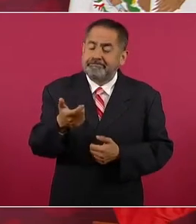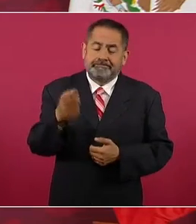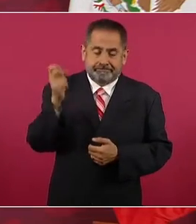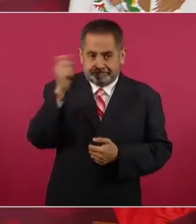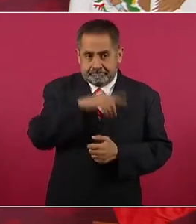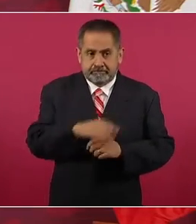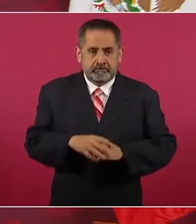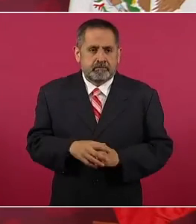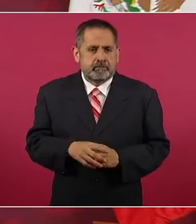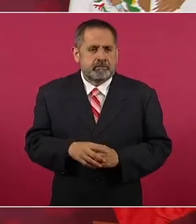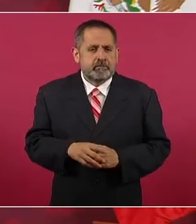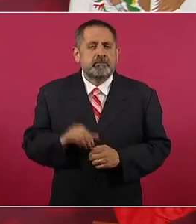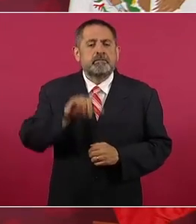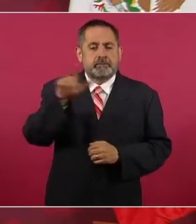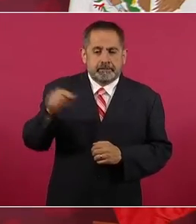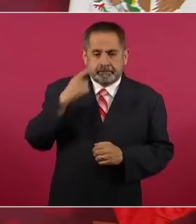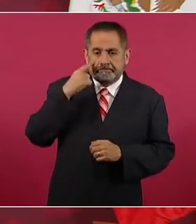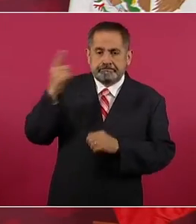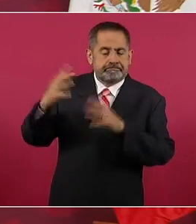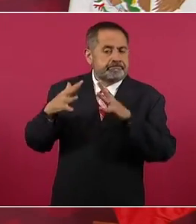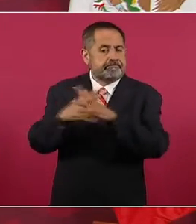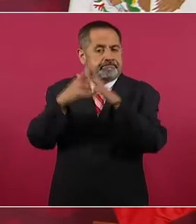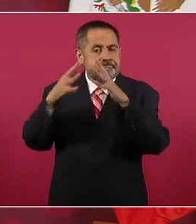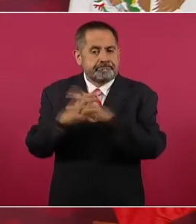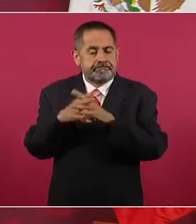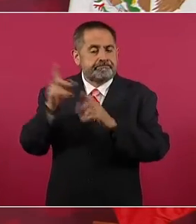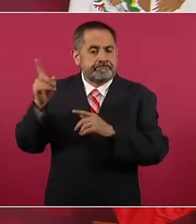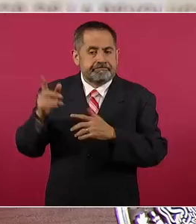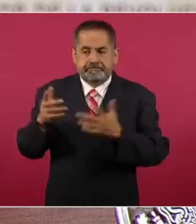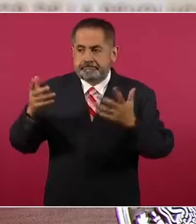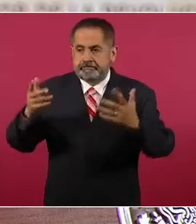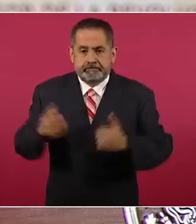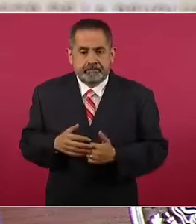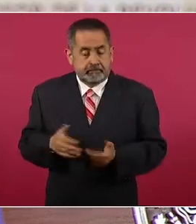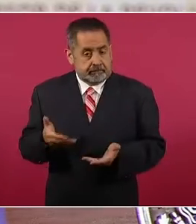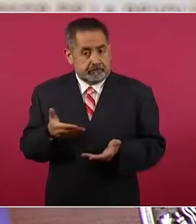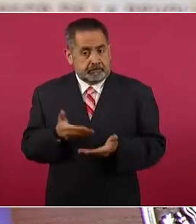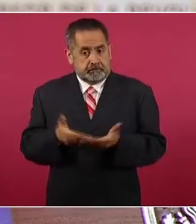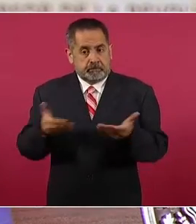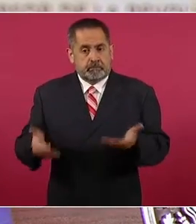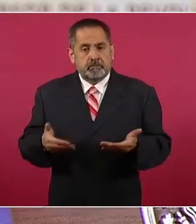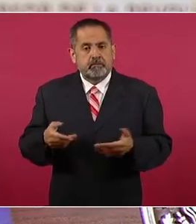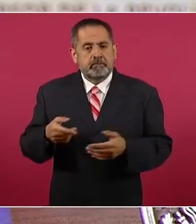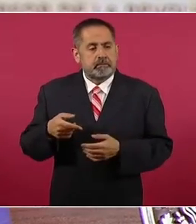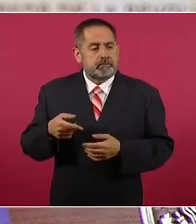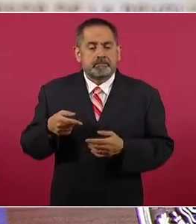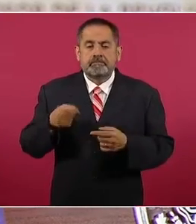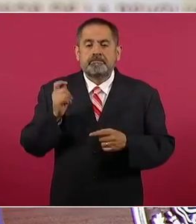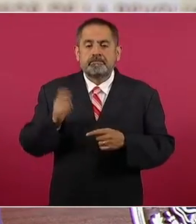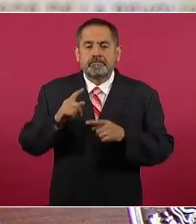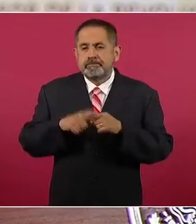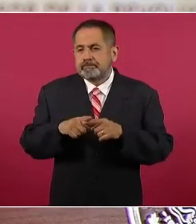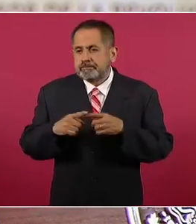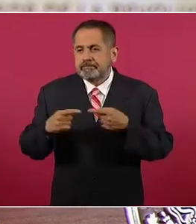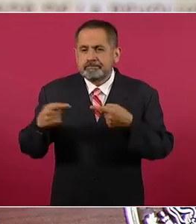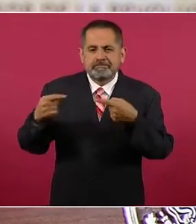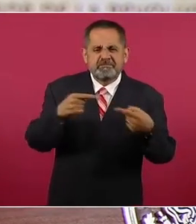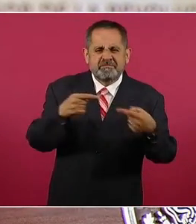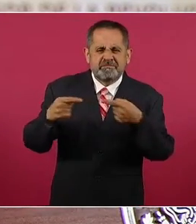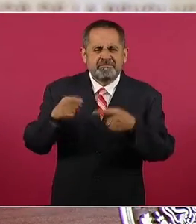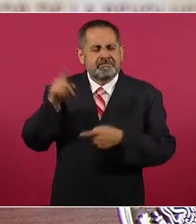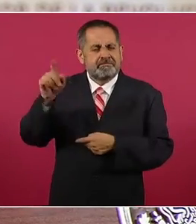Entonces, luego viene lo de la guerra. Y ahora estas tensiones en